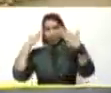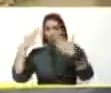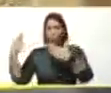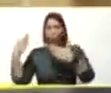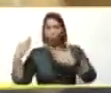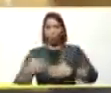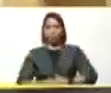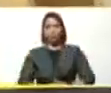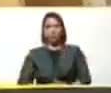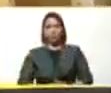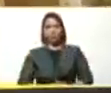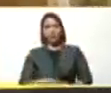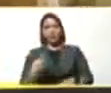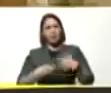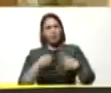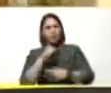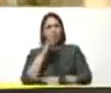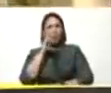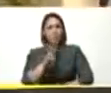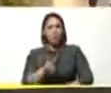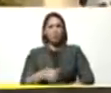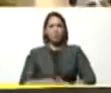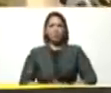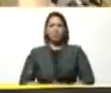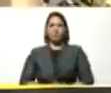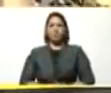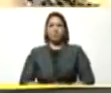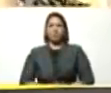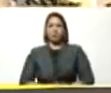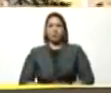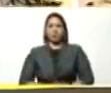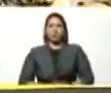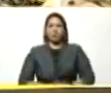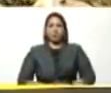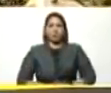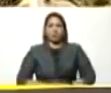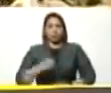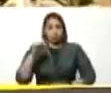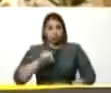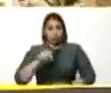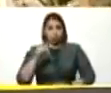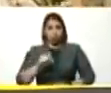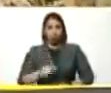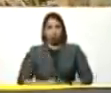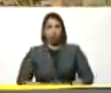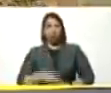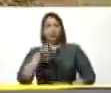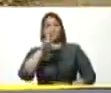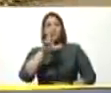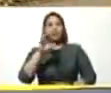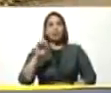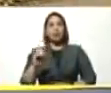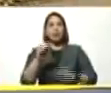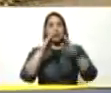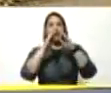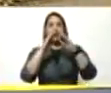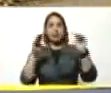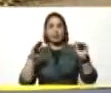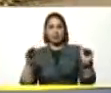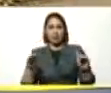solidario y revolucionario. Vamos a ver precisamente hoy, 30 de diciembre.